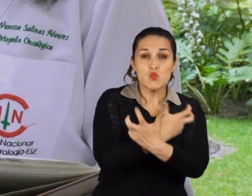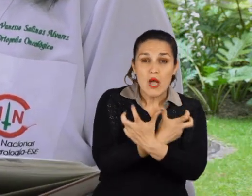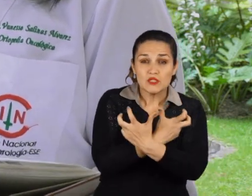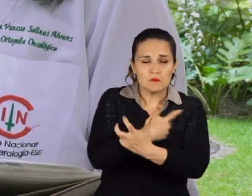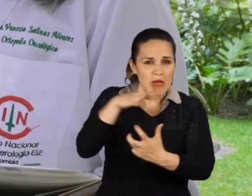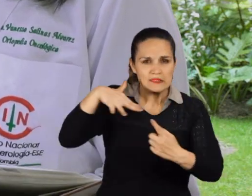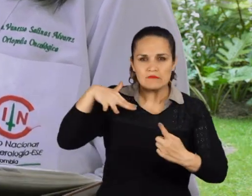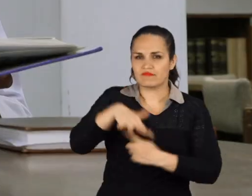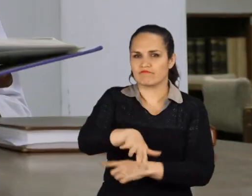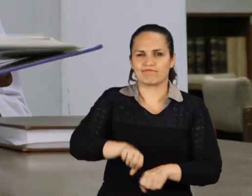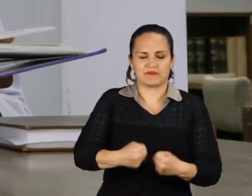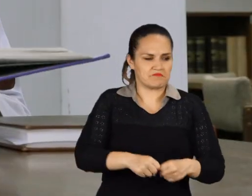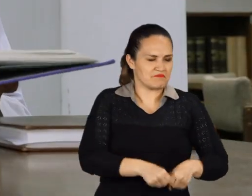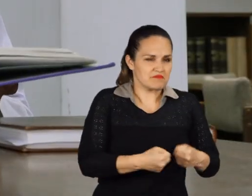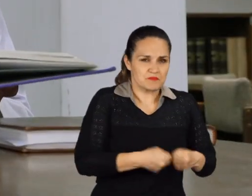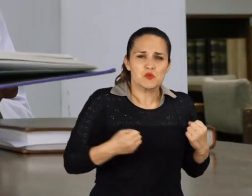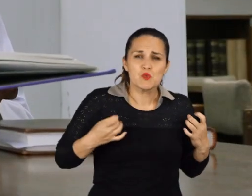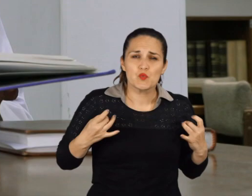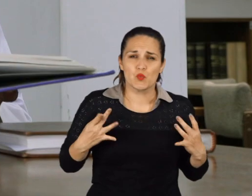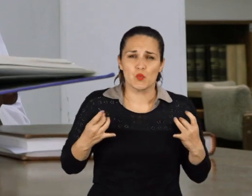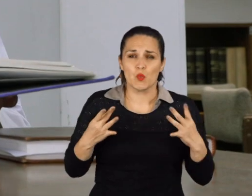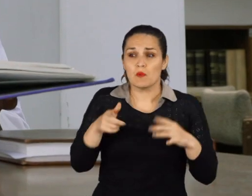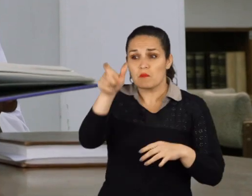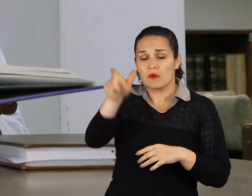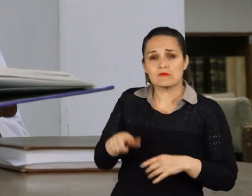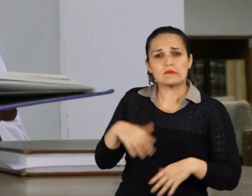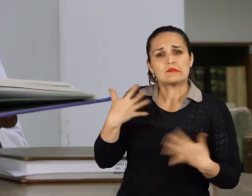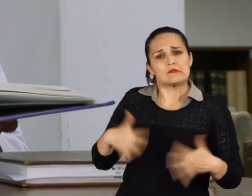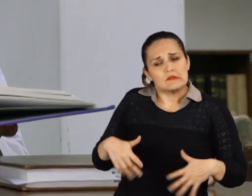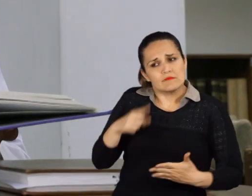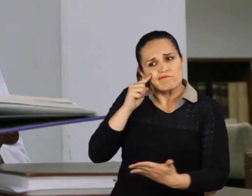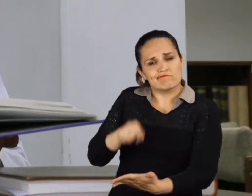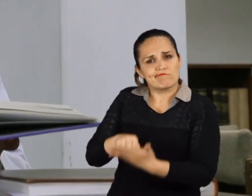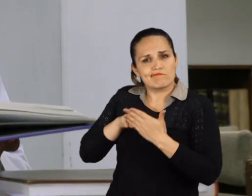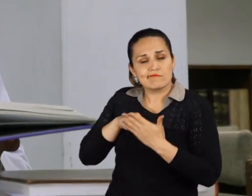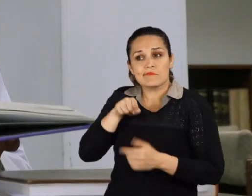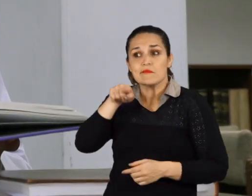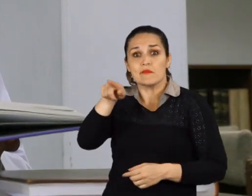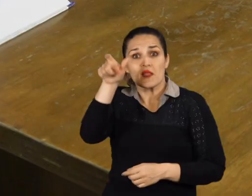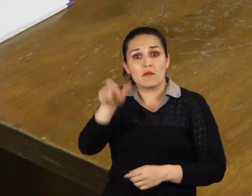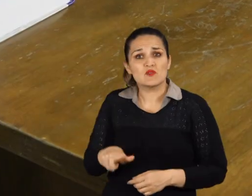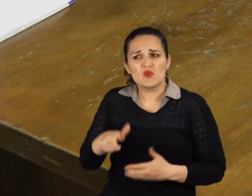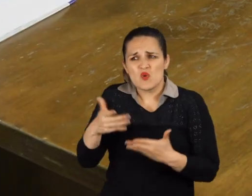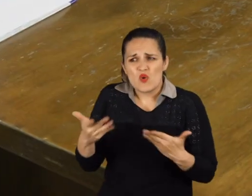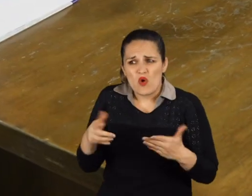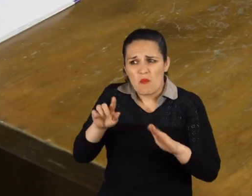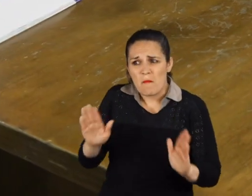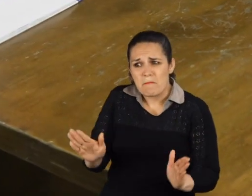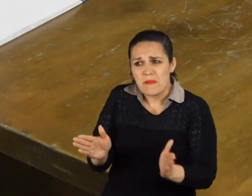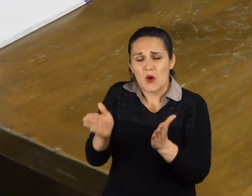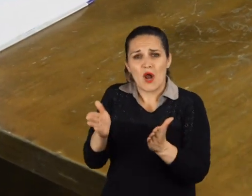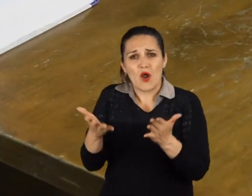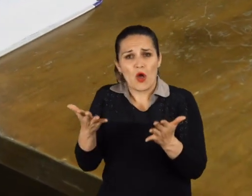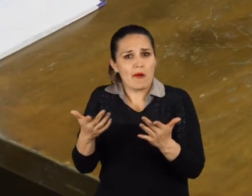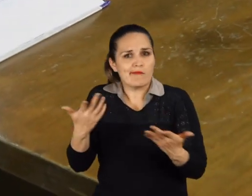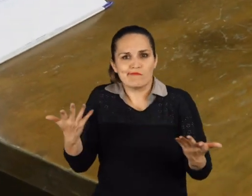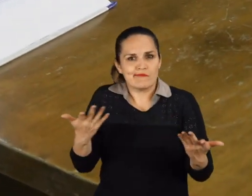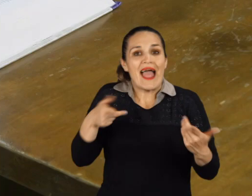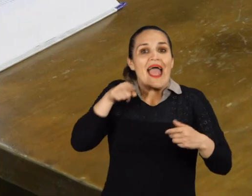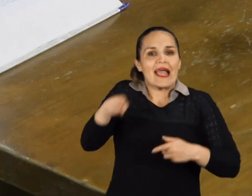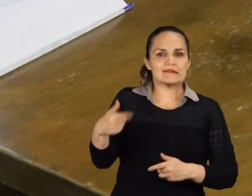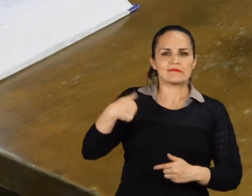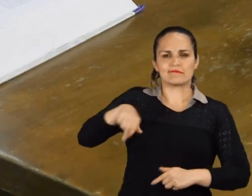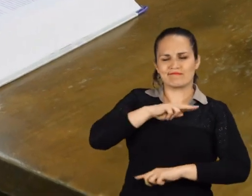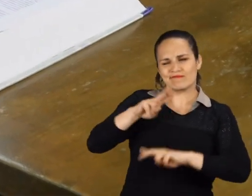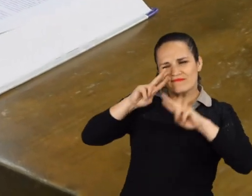fracturas en estos pacientes. Lo que vimos es que en estos pacientes no está descrito cómo les puede ir mejor, ¿sí?